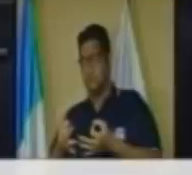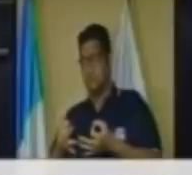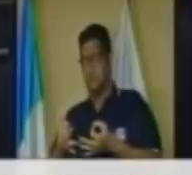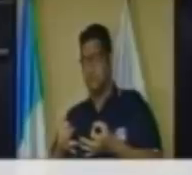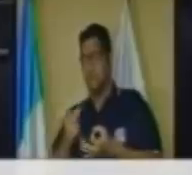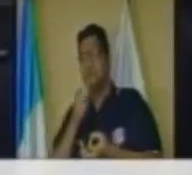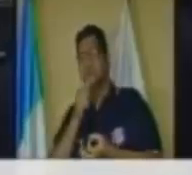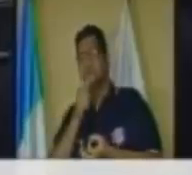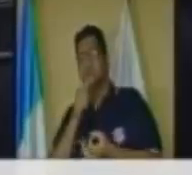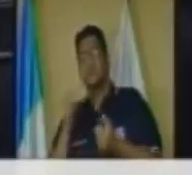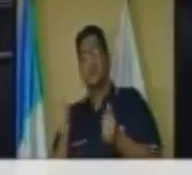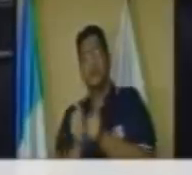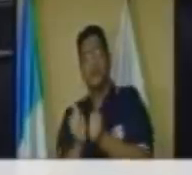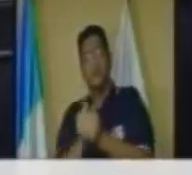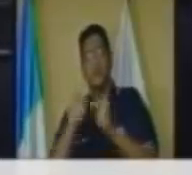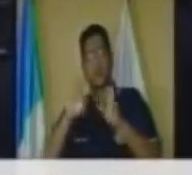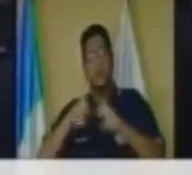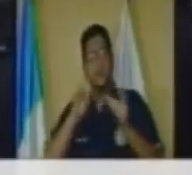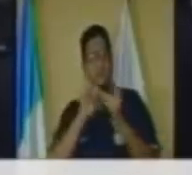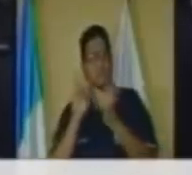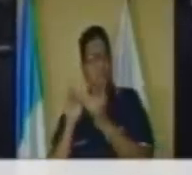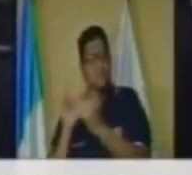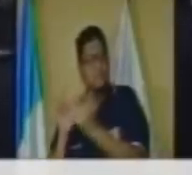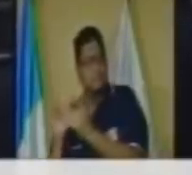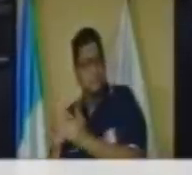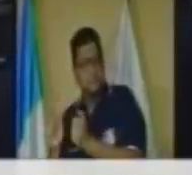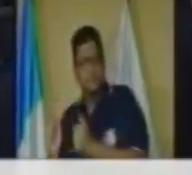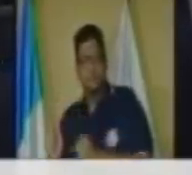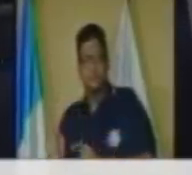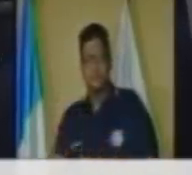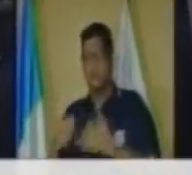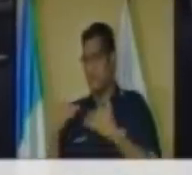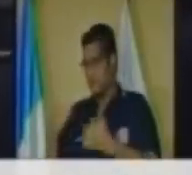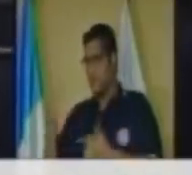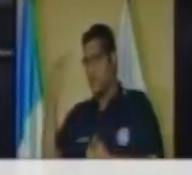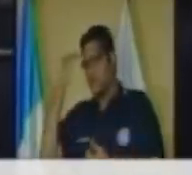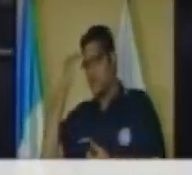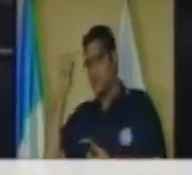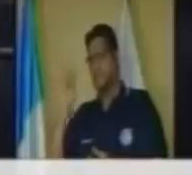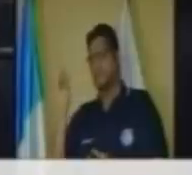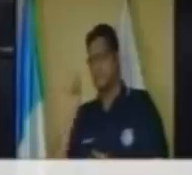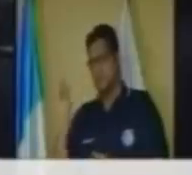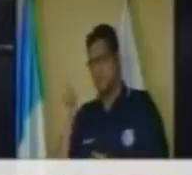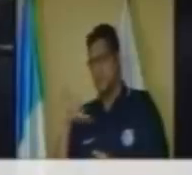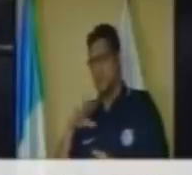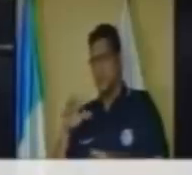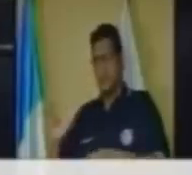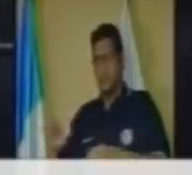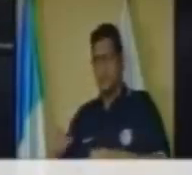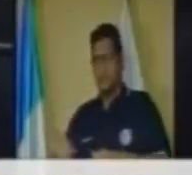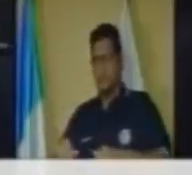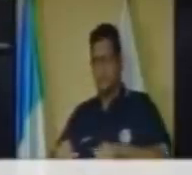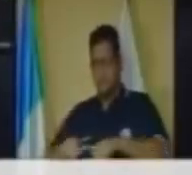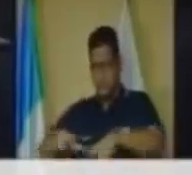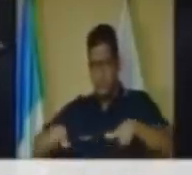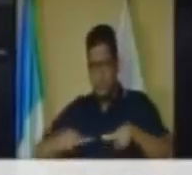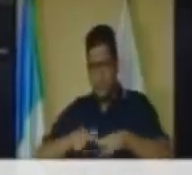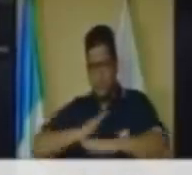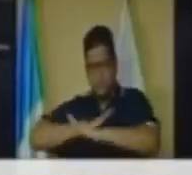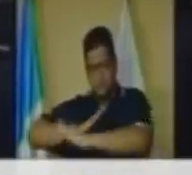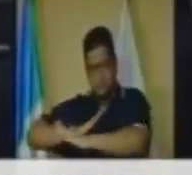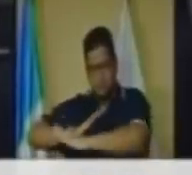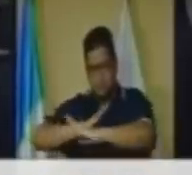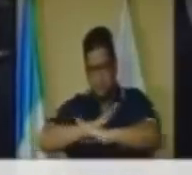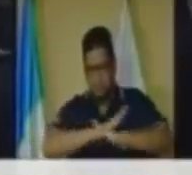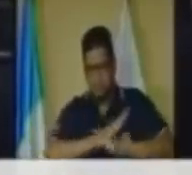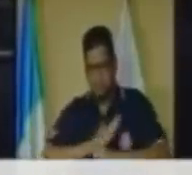la persona que falleció, ya incluso ya hay un cordón epidemiológico, ya sabemos quiénes son sus contactos, toda la familia